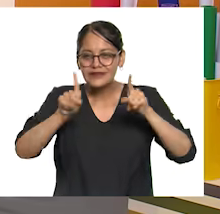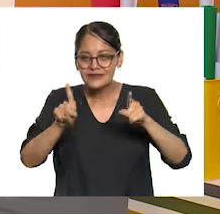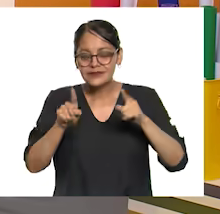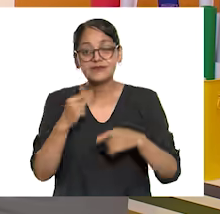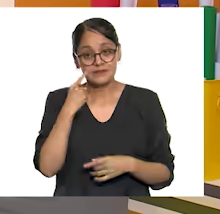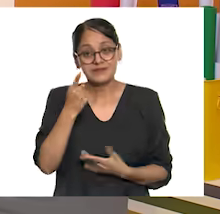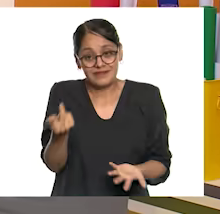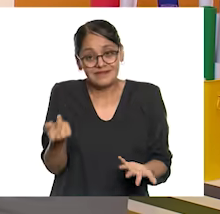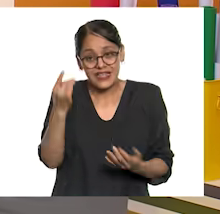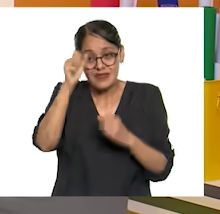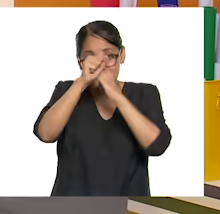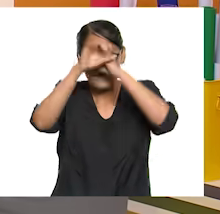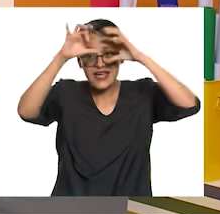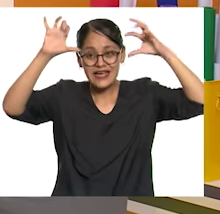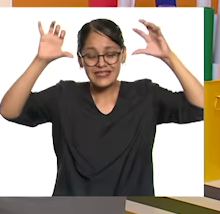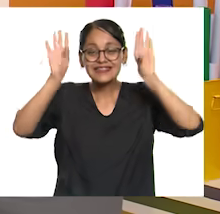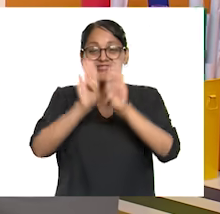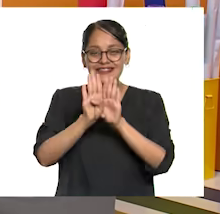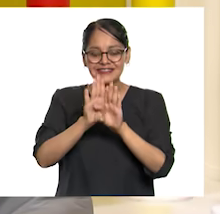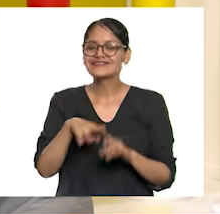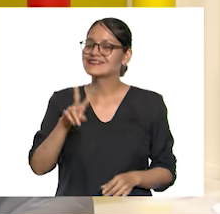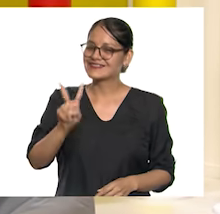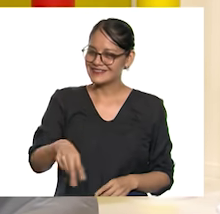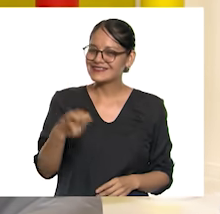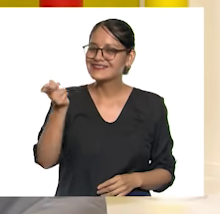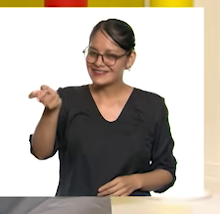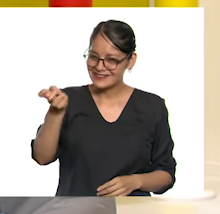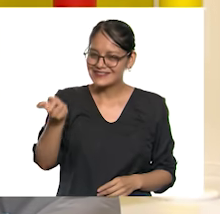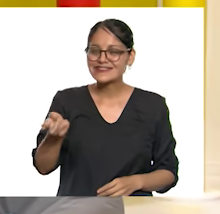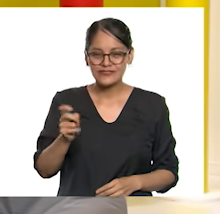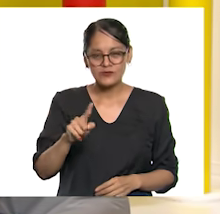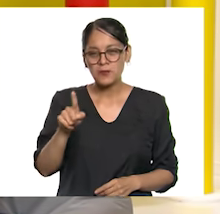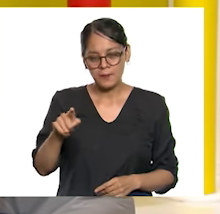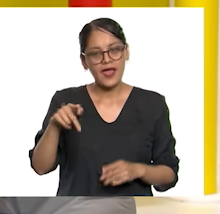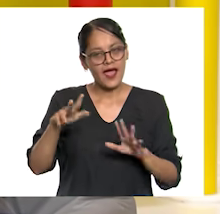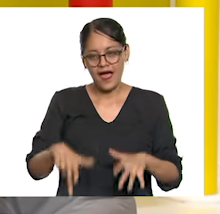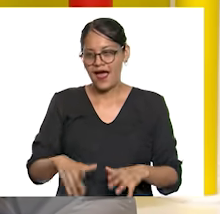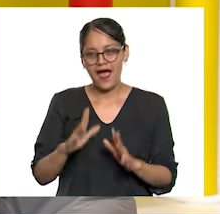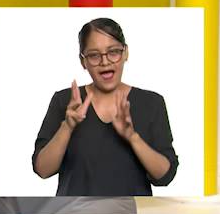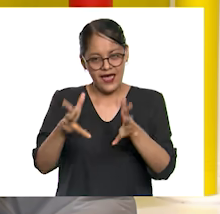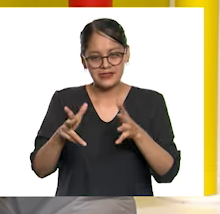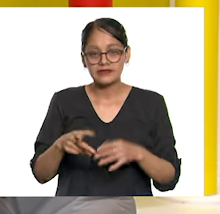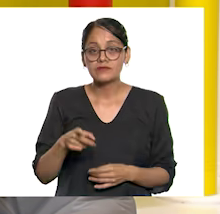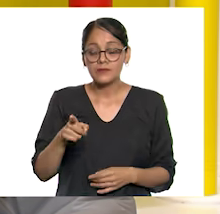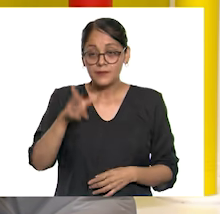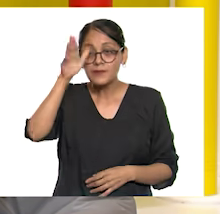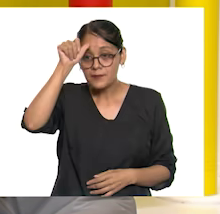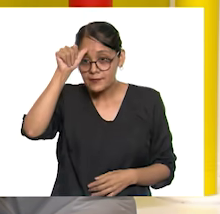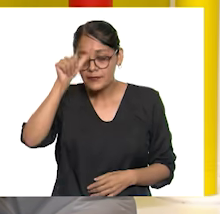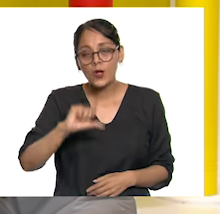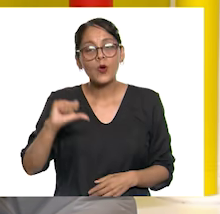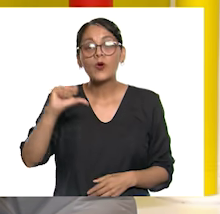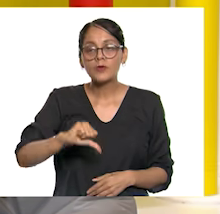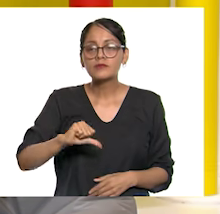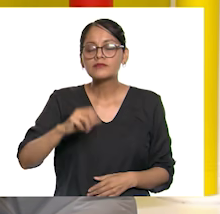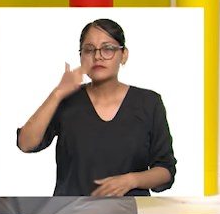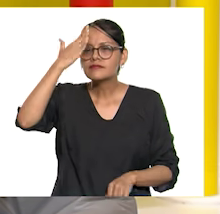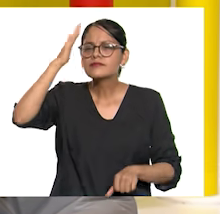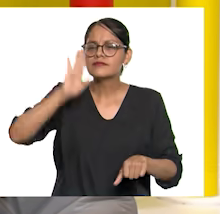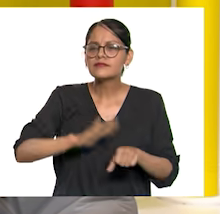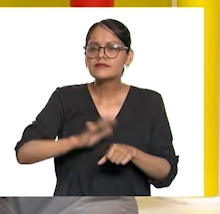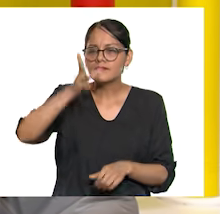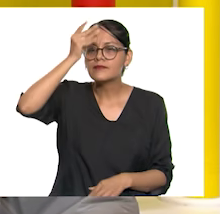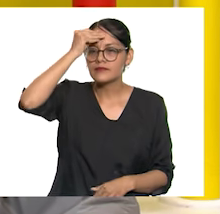todo lo que pueda hacer nuestra imaginación. Exactamente, Ale, así funciona. ¿De acuerdo? Entonces hoy aprendimos la